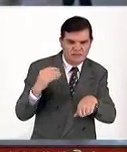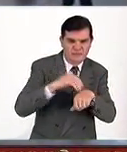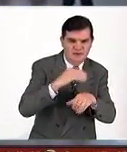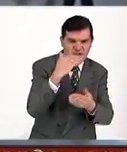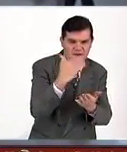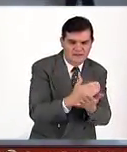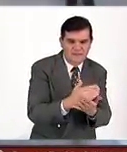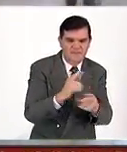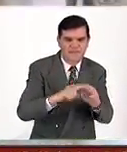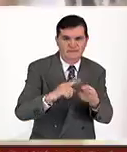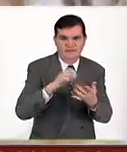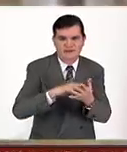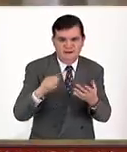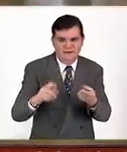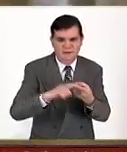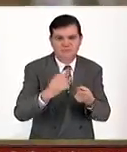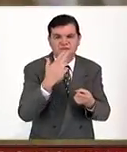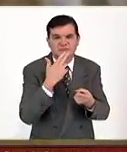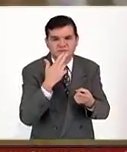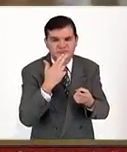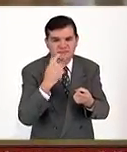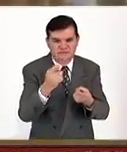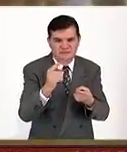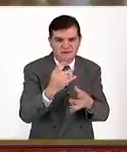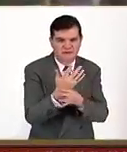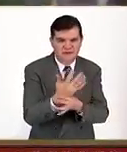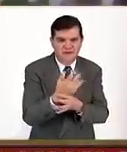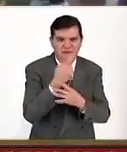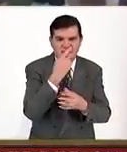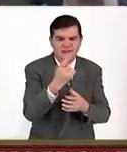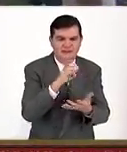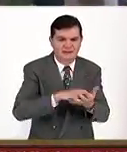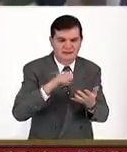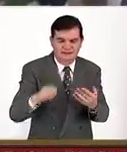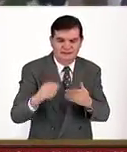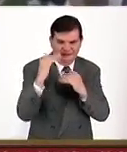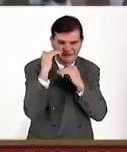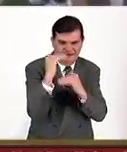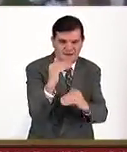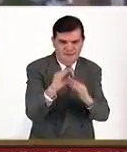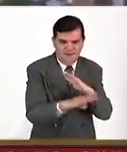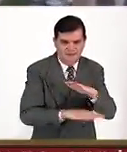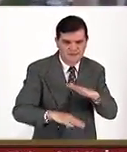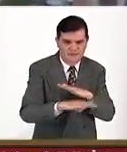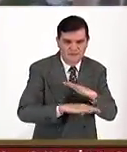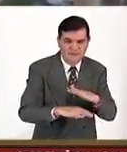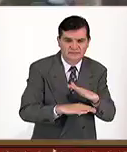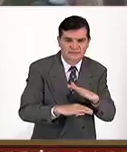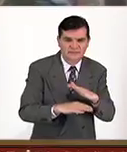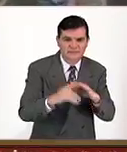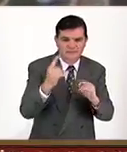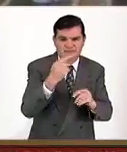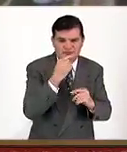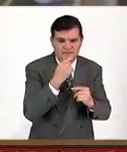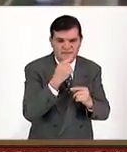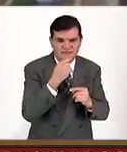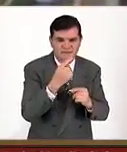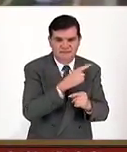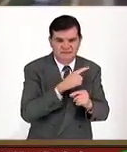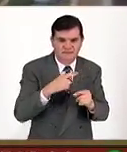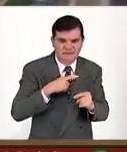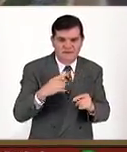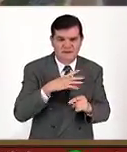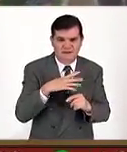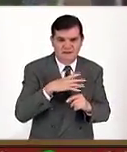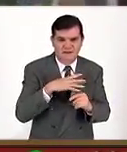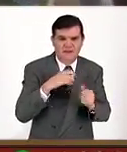límites, por ejemplo, en el uso. Estamos hablando del límite elemental que un niño debe de